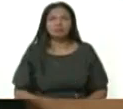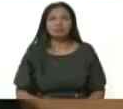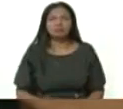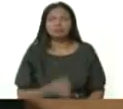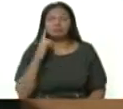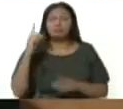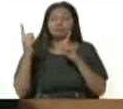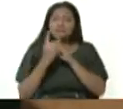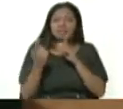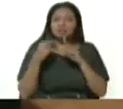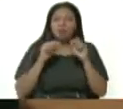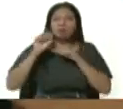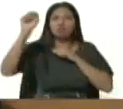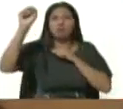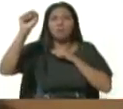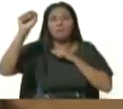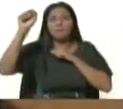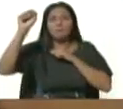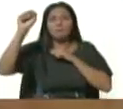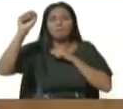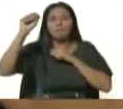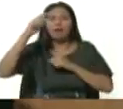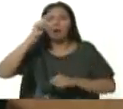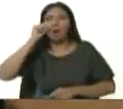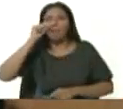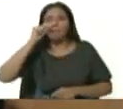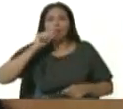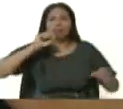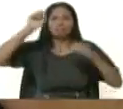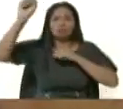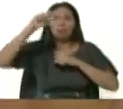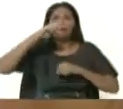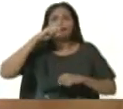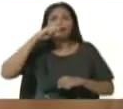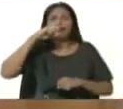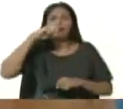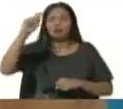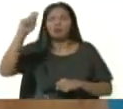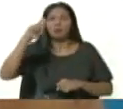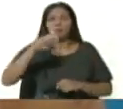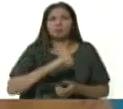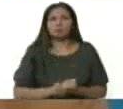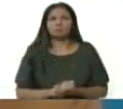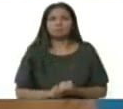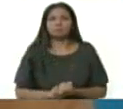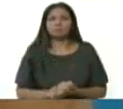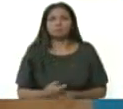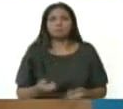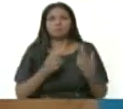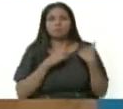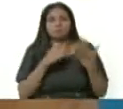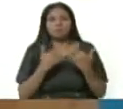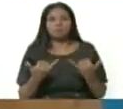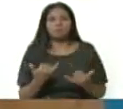Frente a Superman y el Fondo Monetario Internacional, ¡Super Bigote! ¡A la carga!